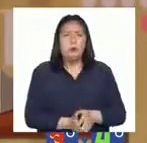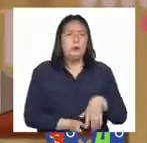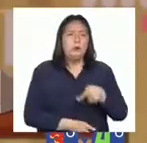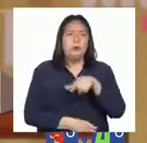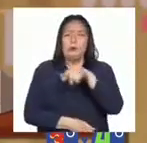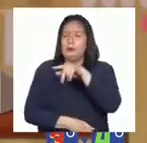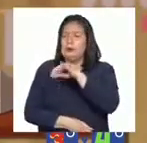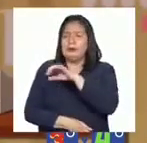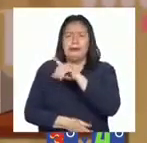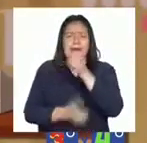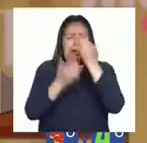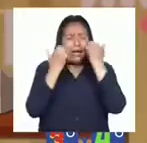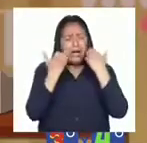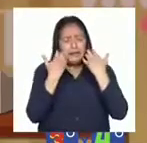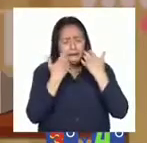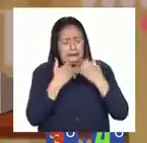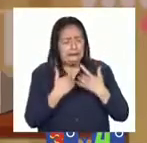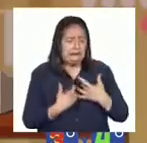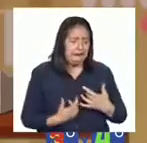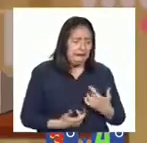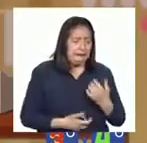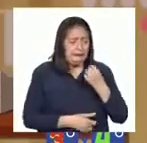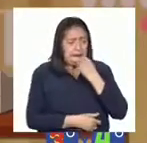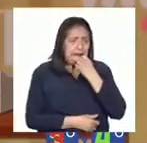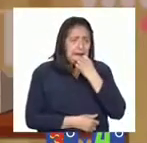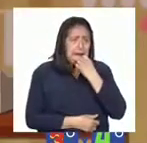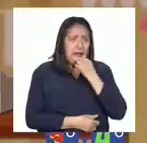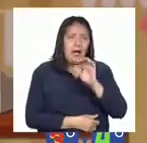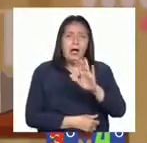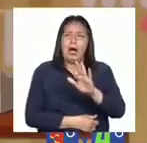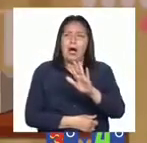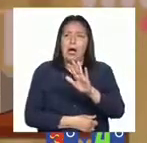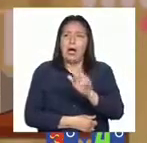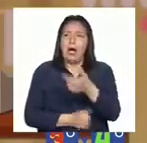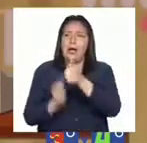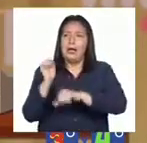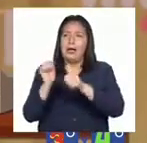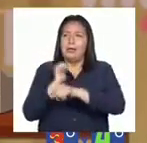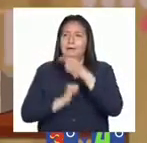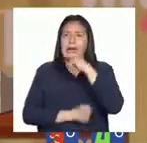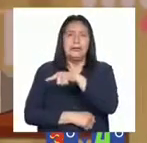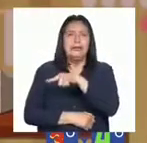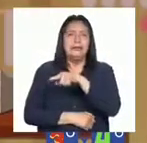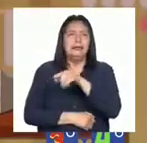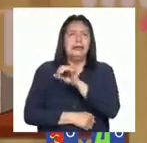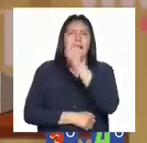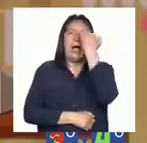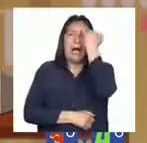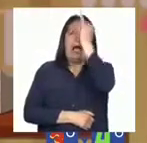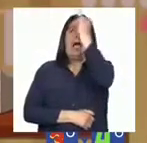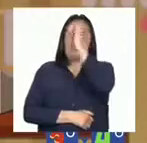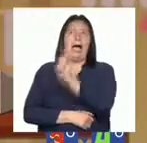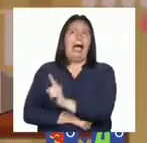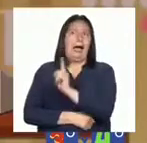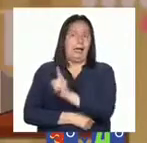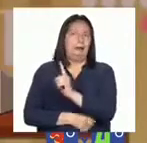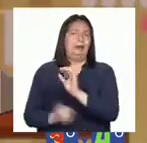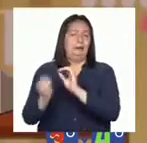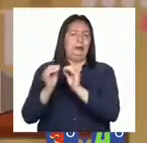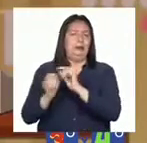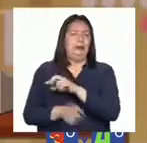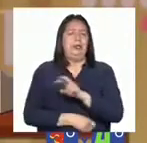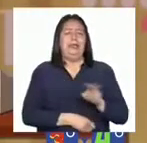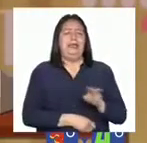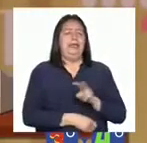muy triste por haber perdido este papelito. De pronto, a Sisa se le ocurre una idea. Para solucionar este problema,